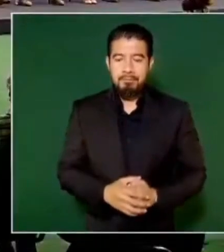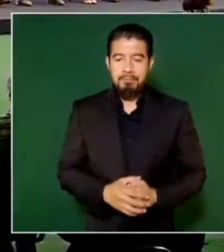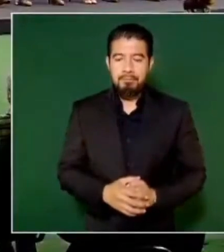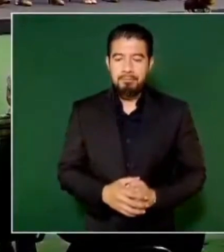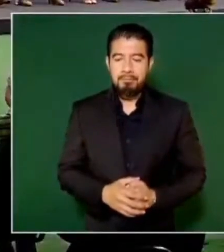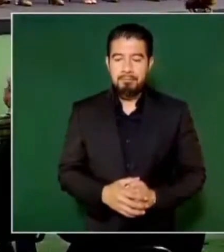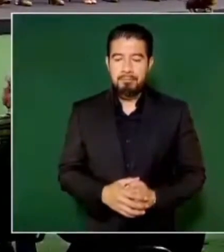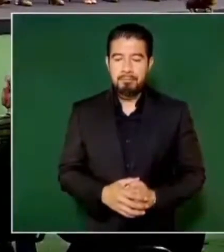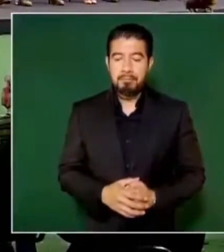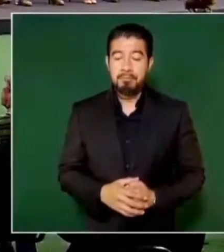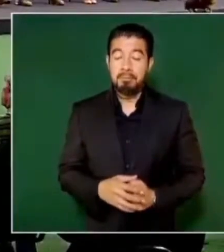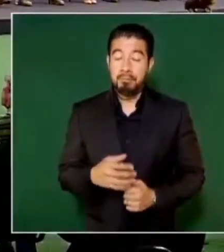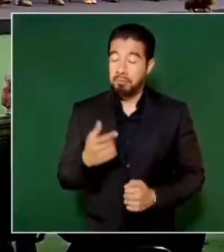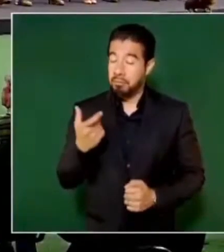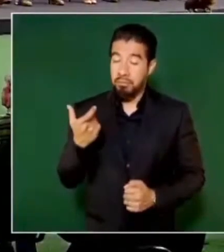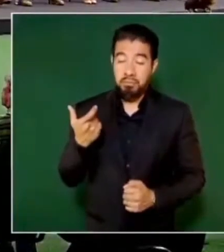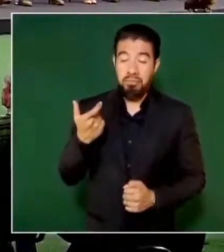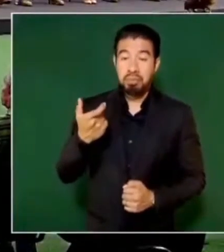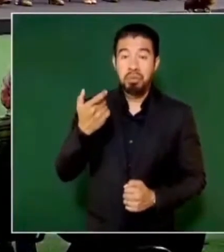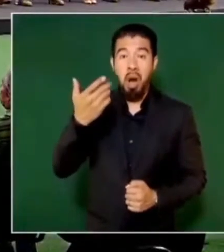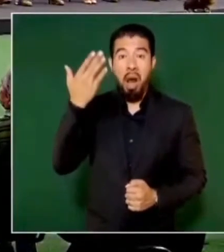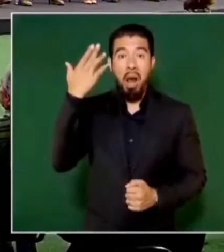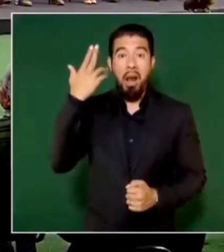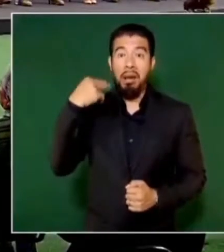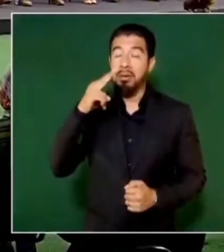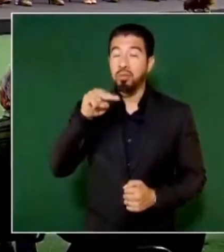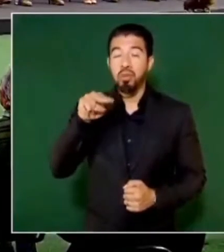pues una cantidad nunca vista,